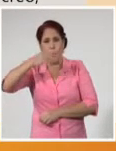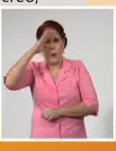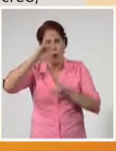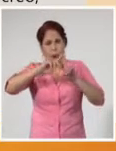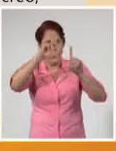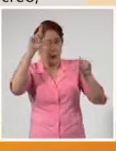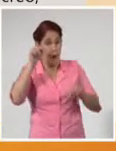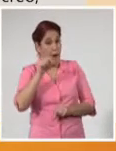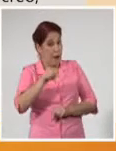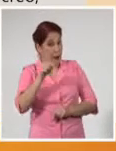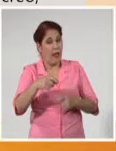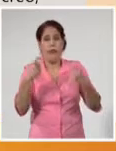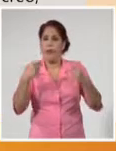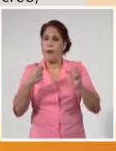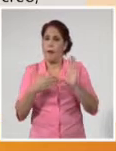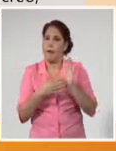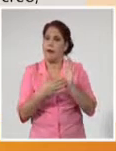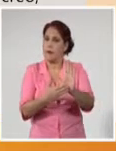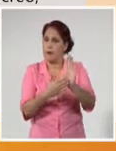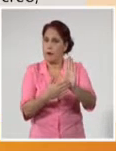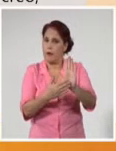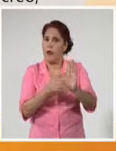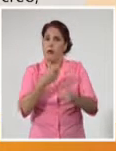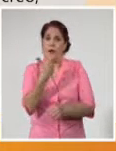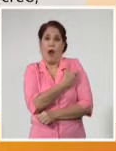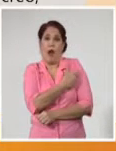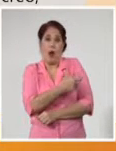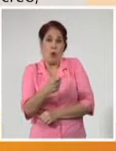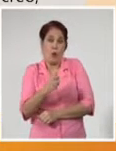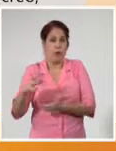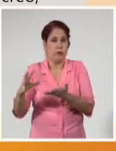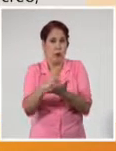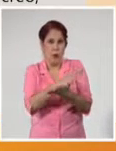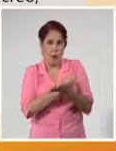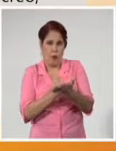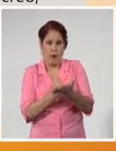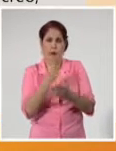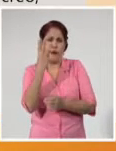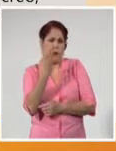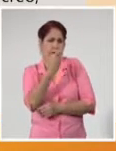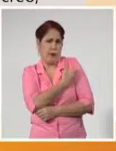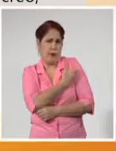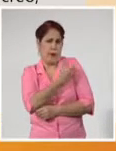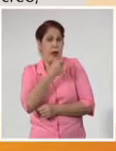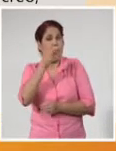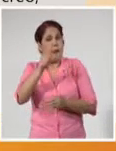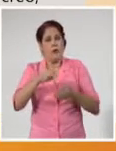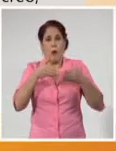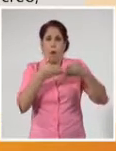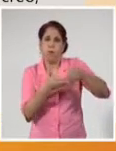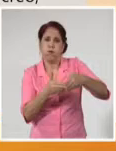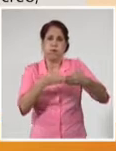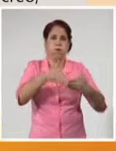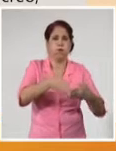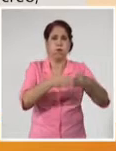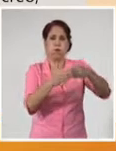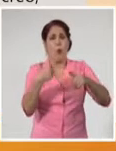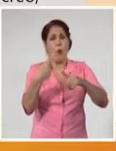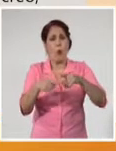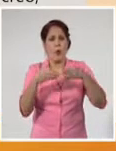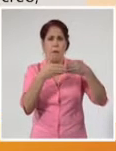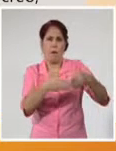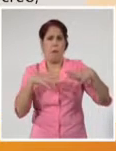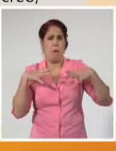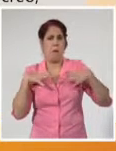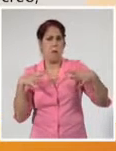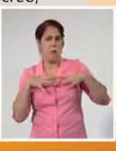las cuales tendrán que presentar esquema de vacunación completo. Los pasajeros de cruceros y de embarcaciones de recreo